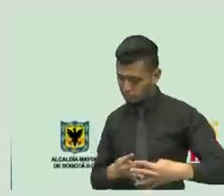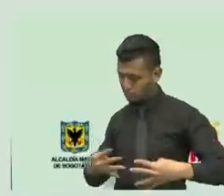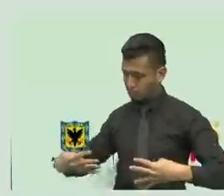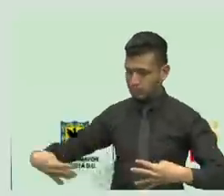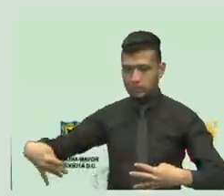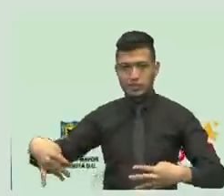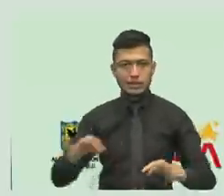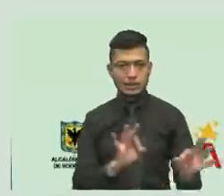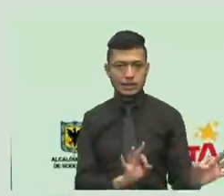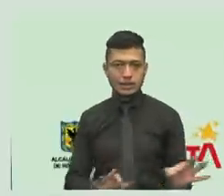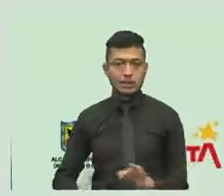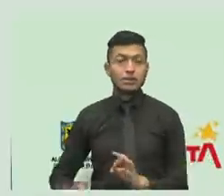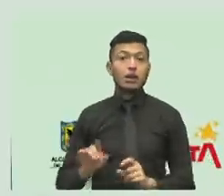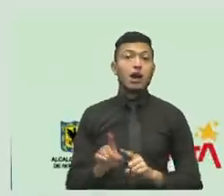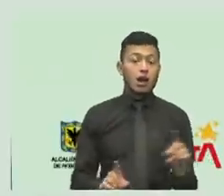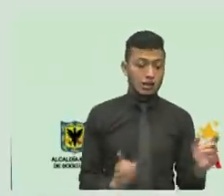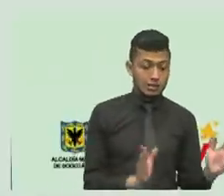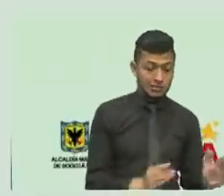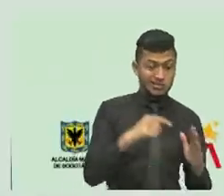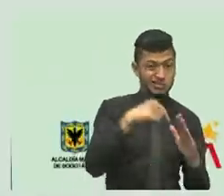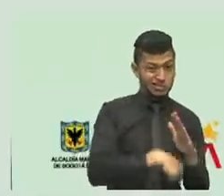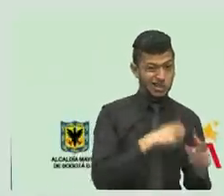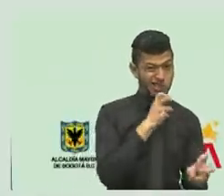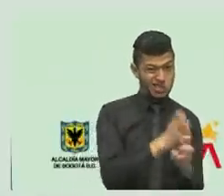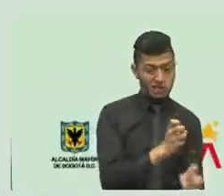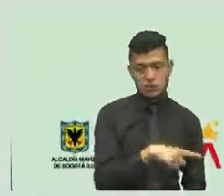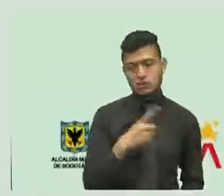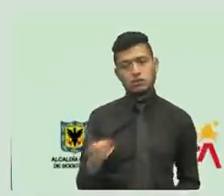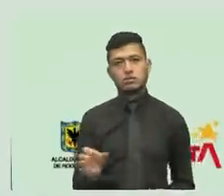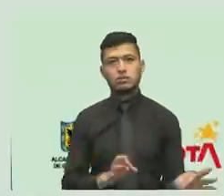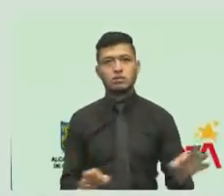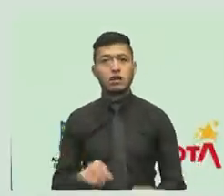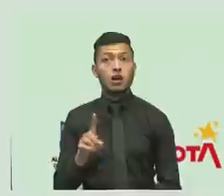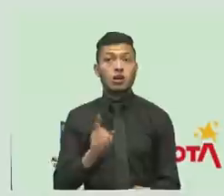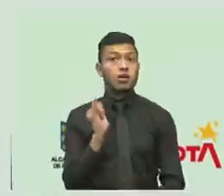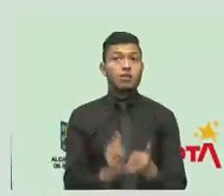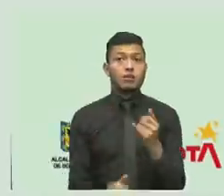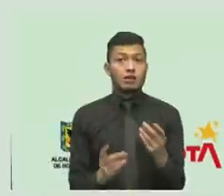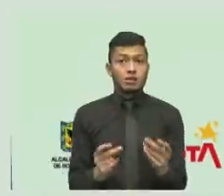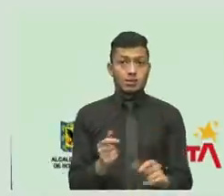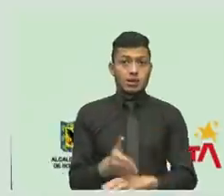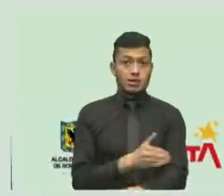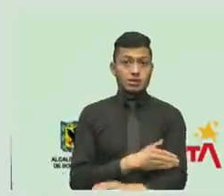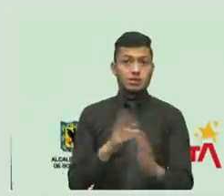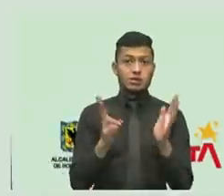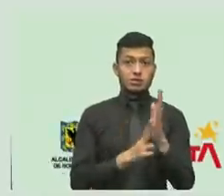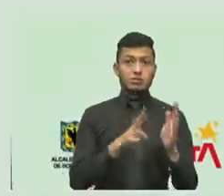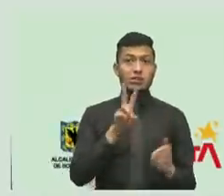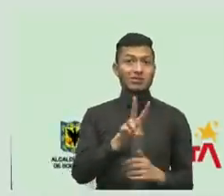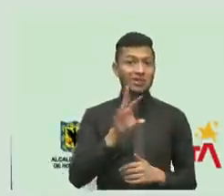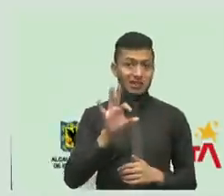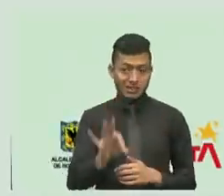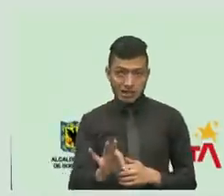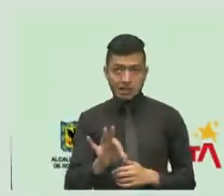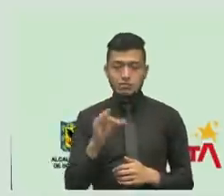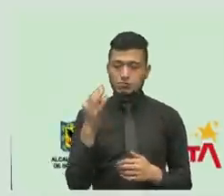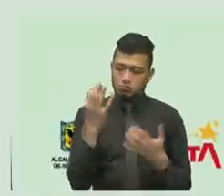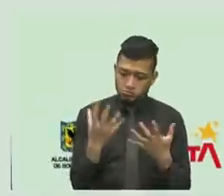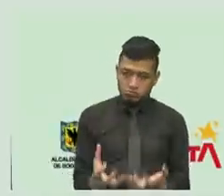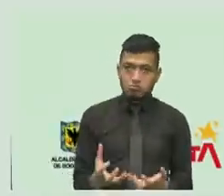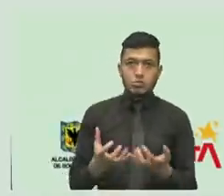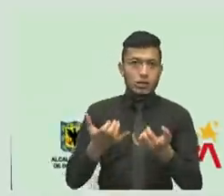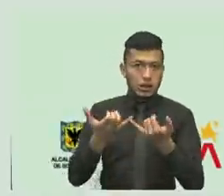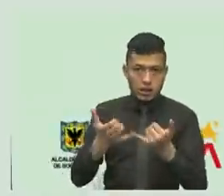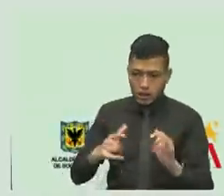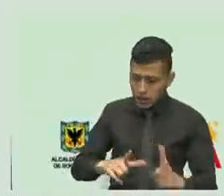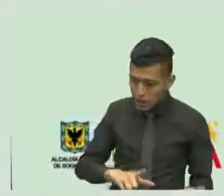complejidad, algunos los terminaremos primero, esperamos en el 2023 alcanzarnos a ir dejando operando